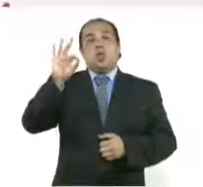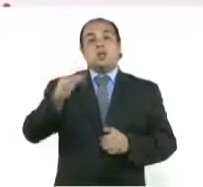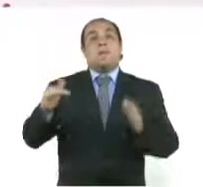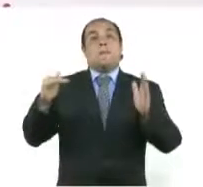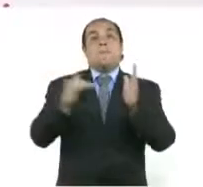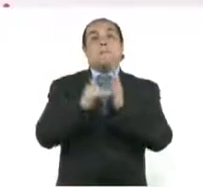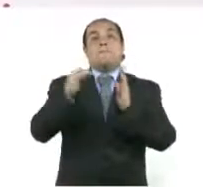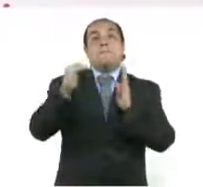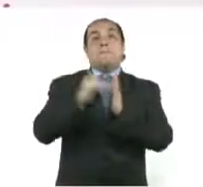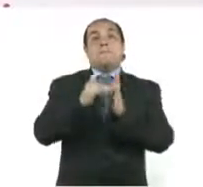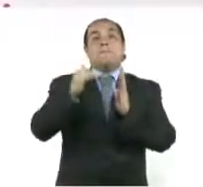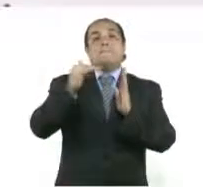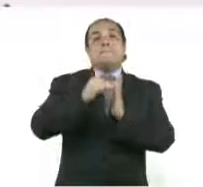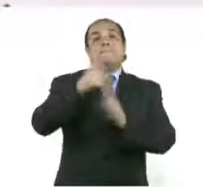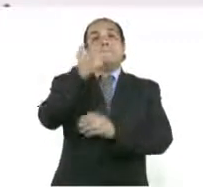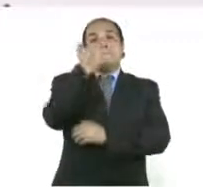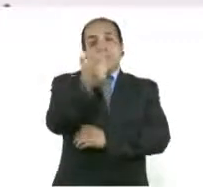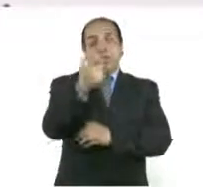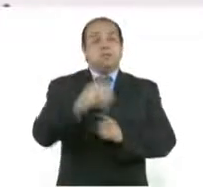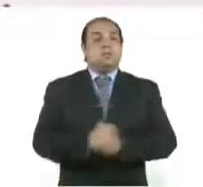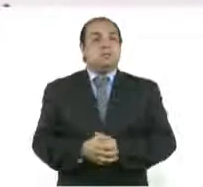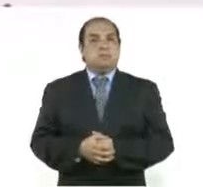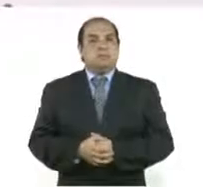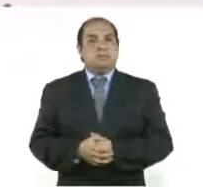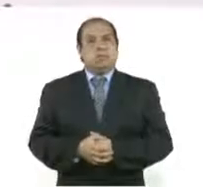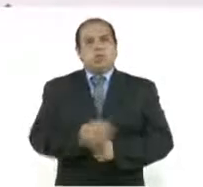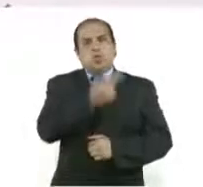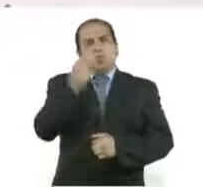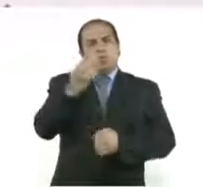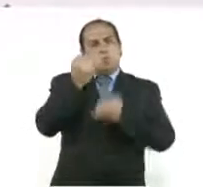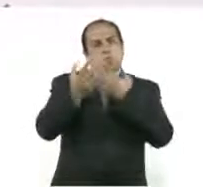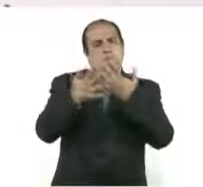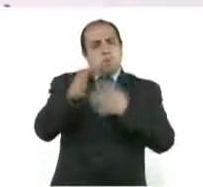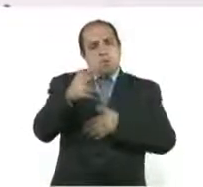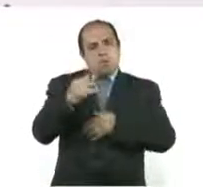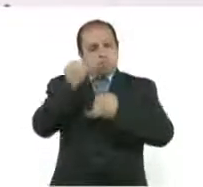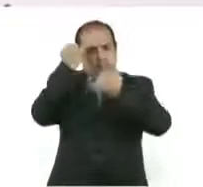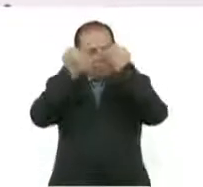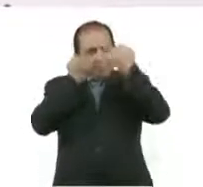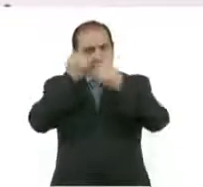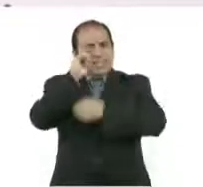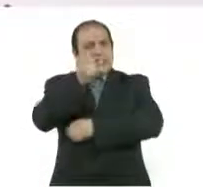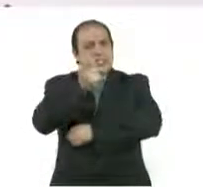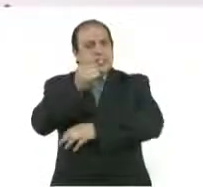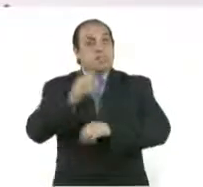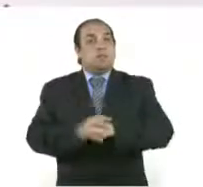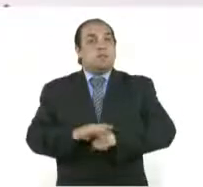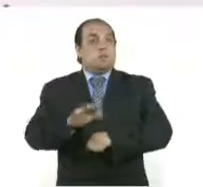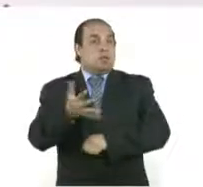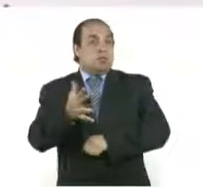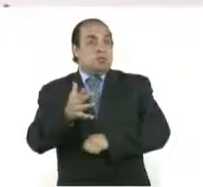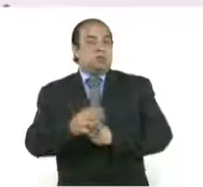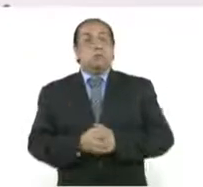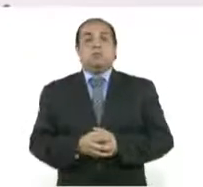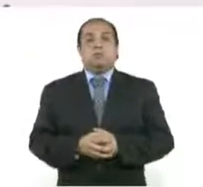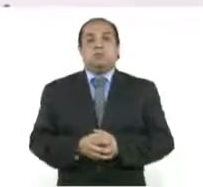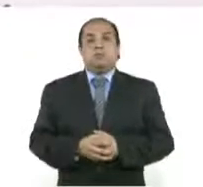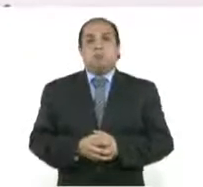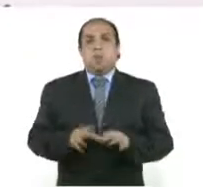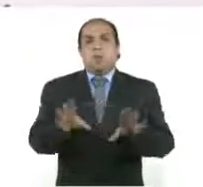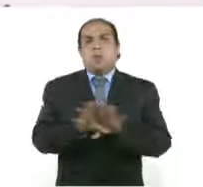240,000 millones de pesos. Miren, nada más para que tengan ustedes una idea, eso significaría más o menos